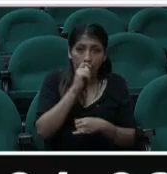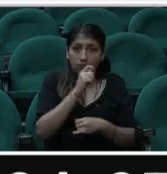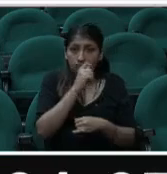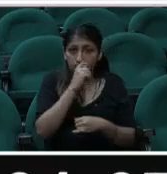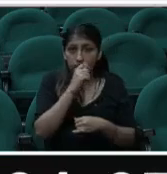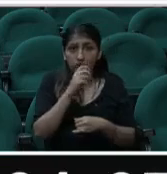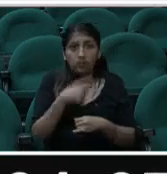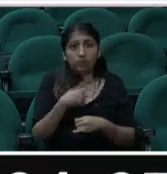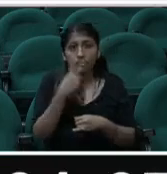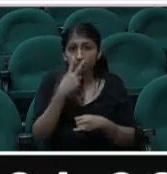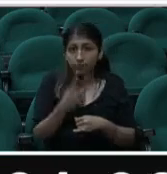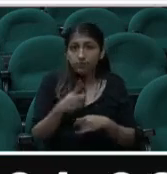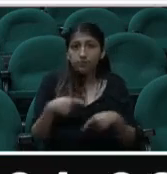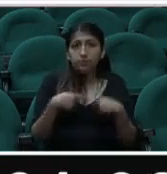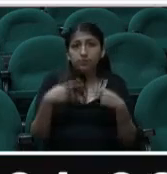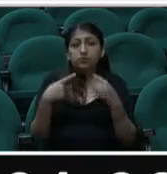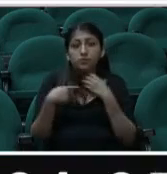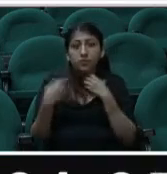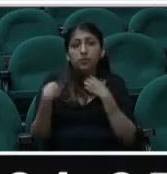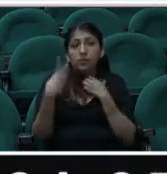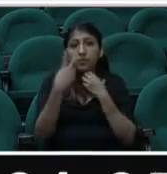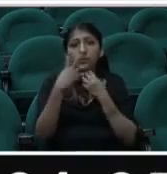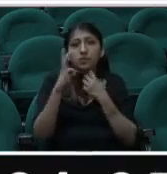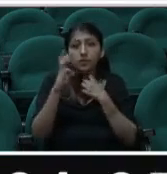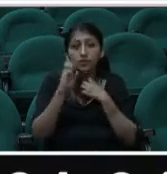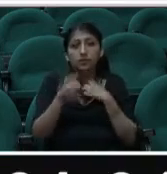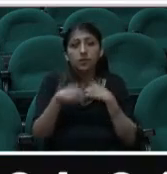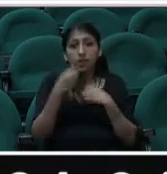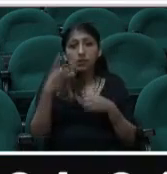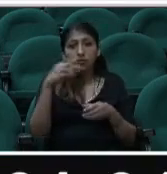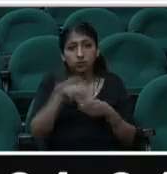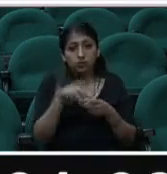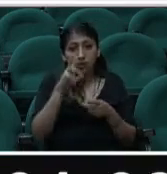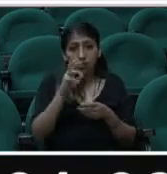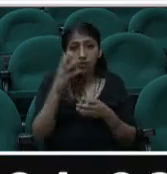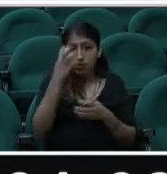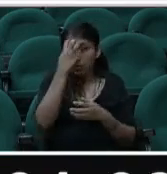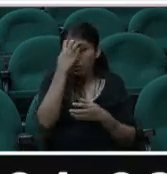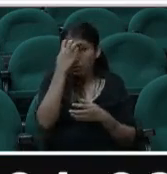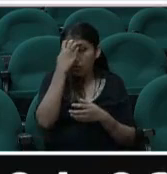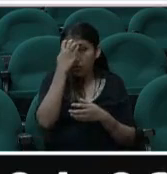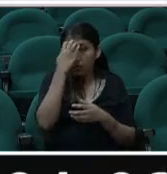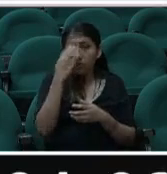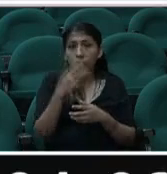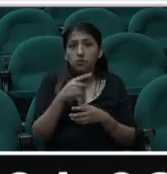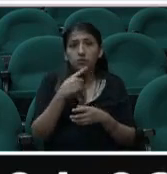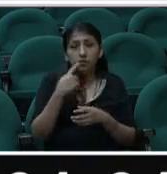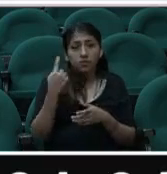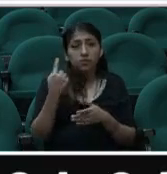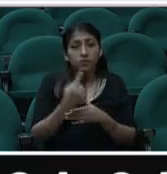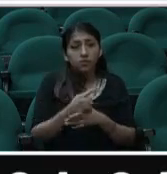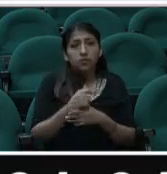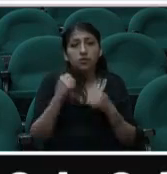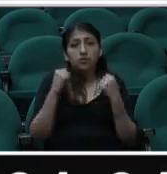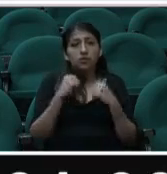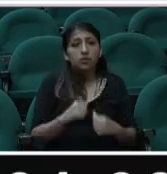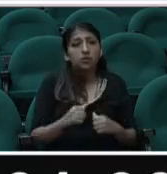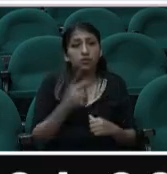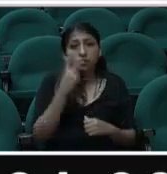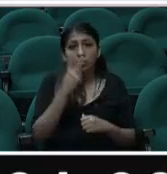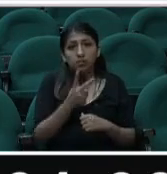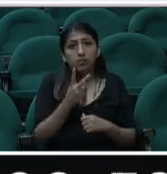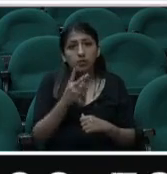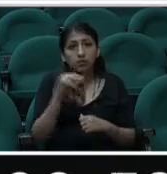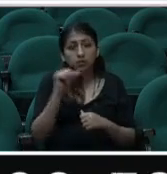lo hemos visto lo hemos vivido tengo 26 años dentro del ámbito de la educación y es realmente triste ver el